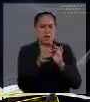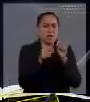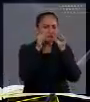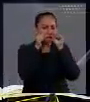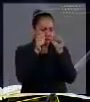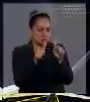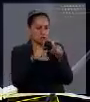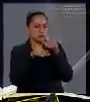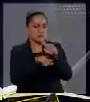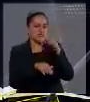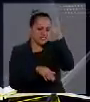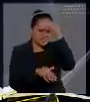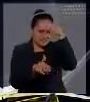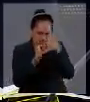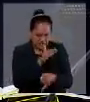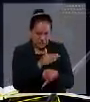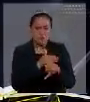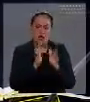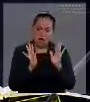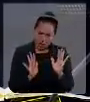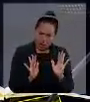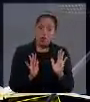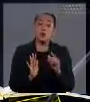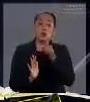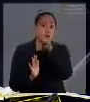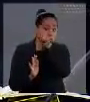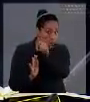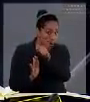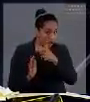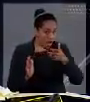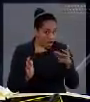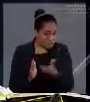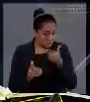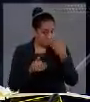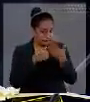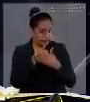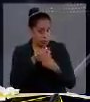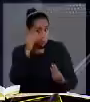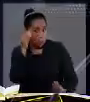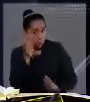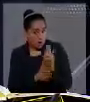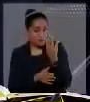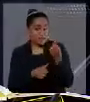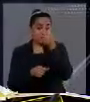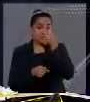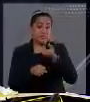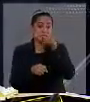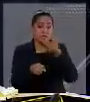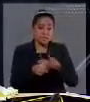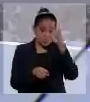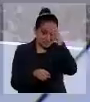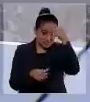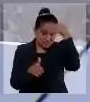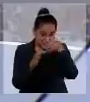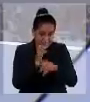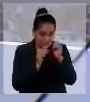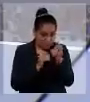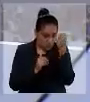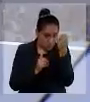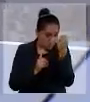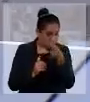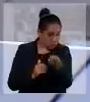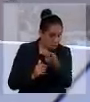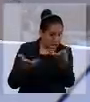científicos y tecnológicos. ¿Usted crearía una Secretaría de Ciencia, Tecnología y Educación Superior? No, vamos a